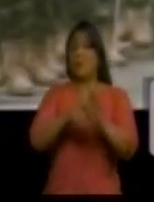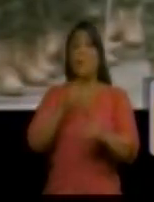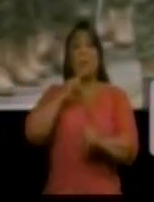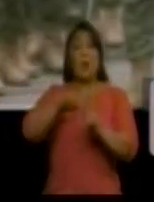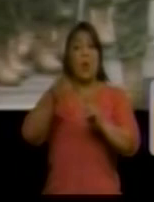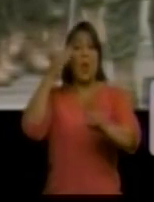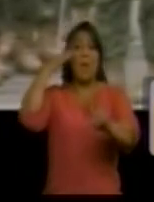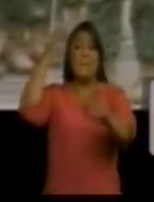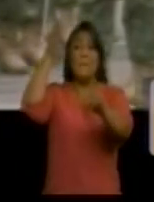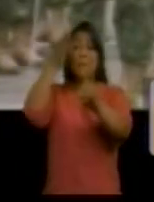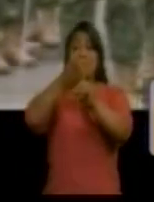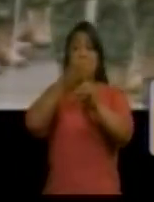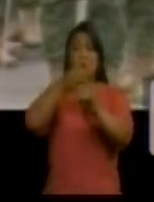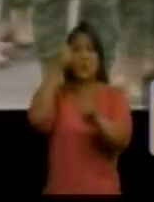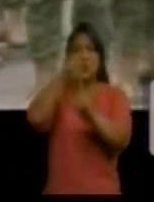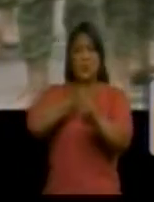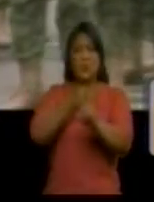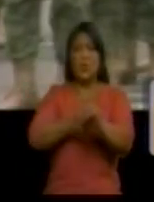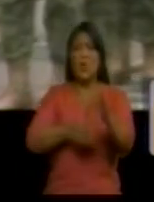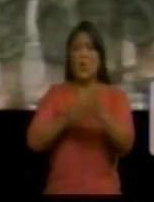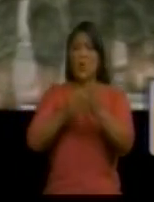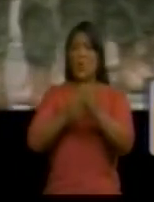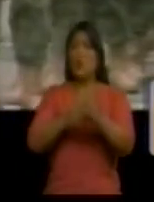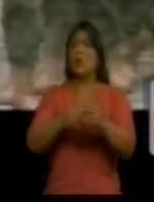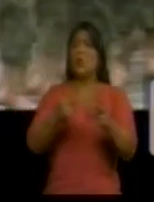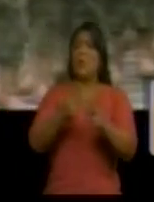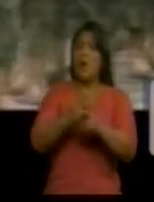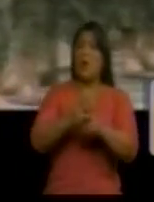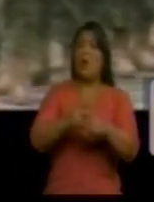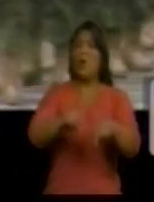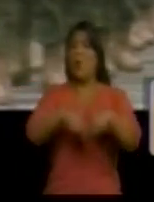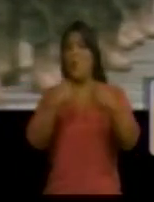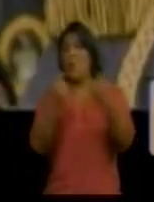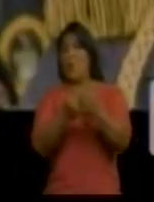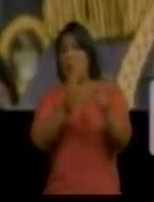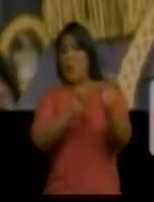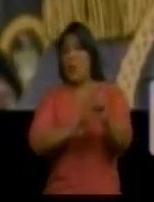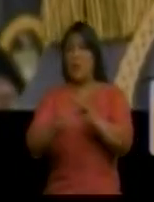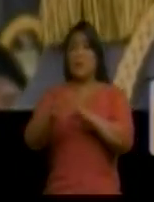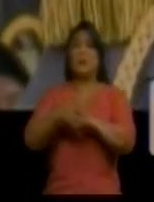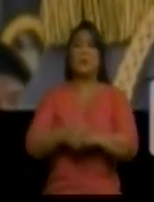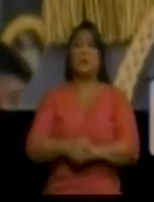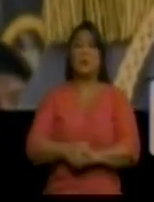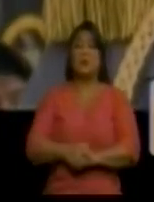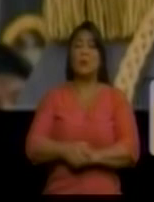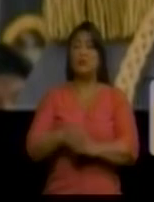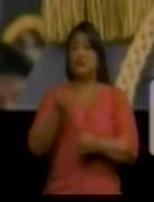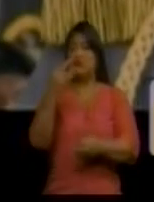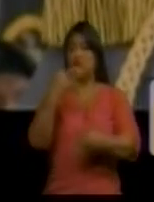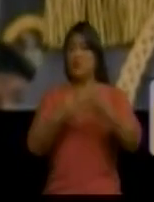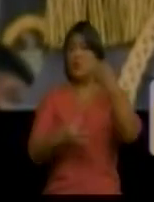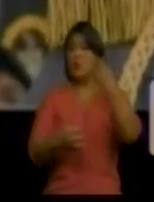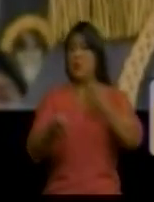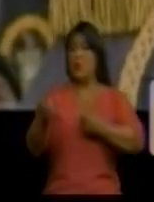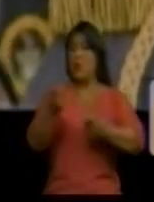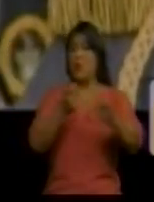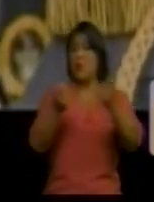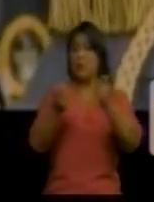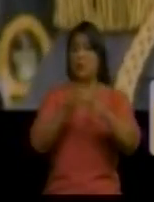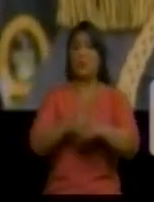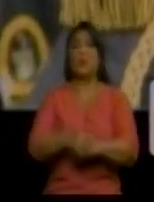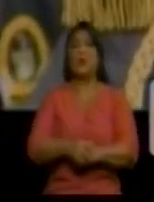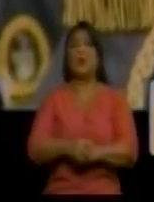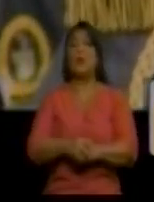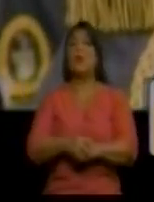es luchar contra las amenazas como los grupos armados y el crimen organizado. Mediante múltiples operaciones que